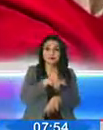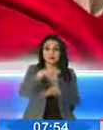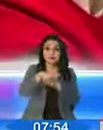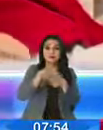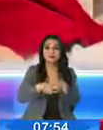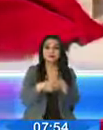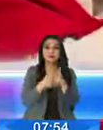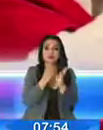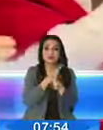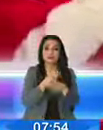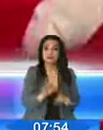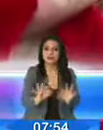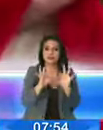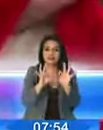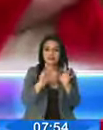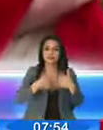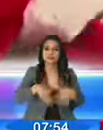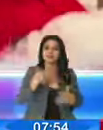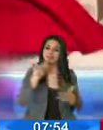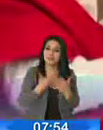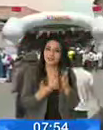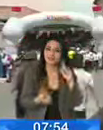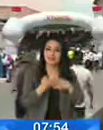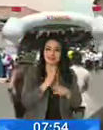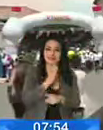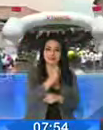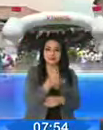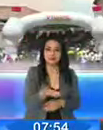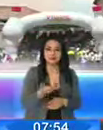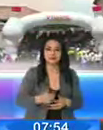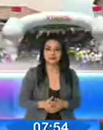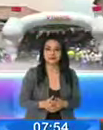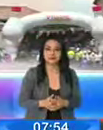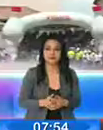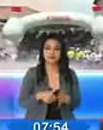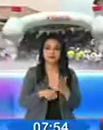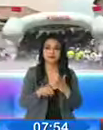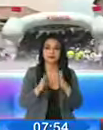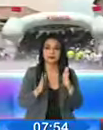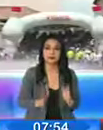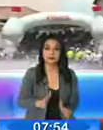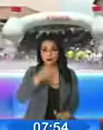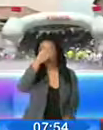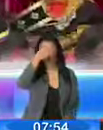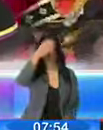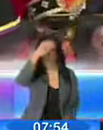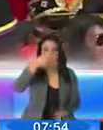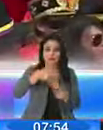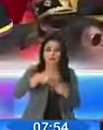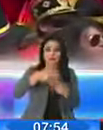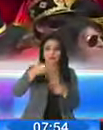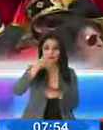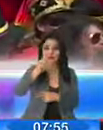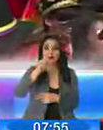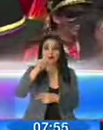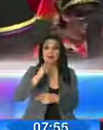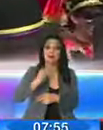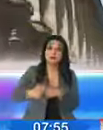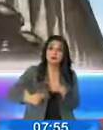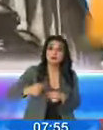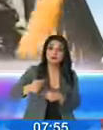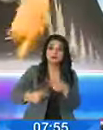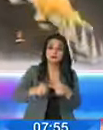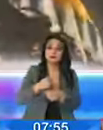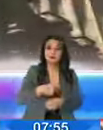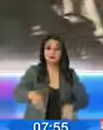mismo. Gracias, hasta siempre. Por su parte, el ministro de Cultura, Raúl Pérez, resaltó las tradiciones de